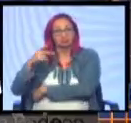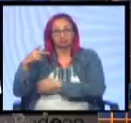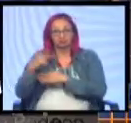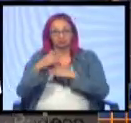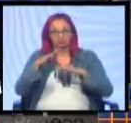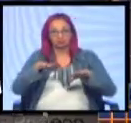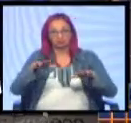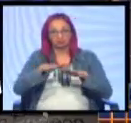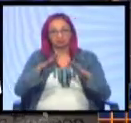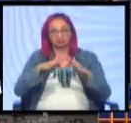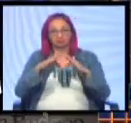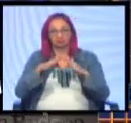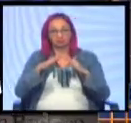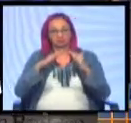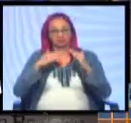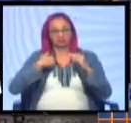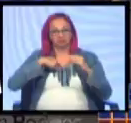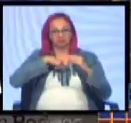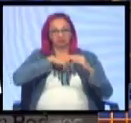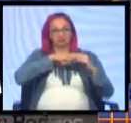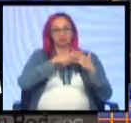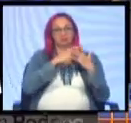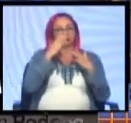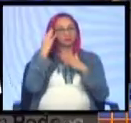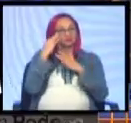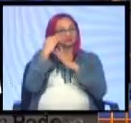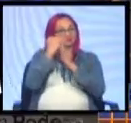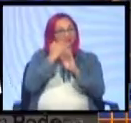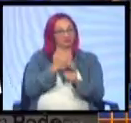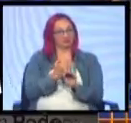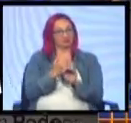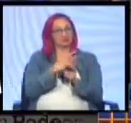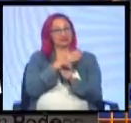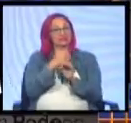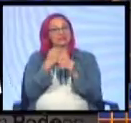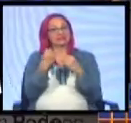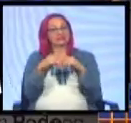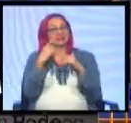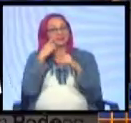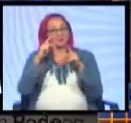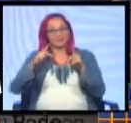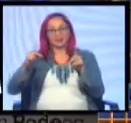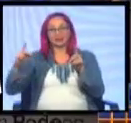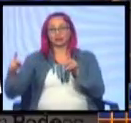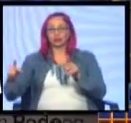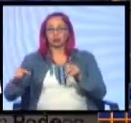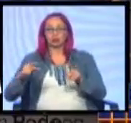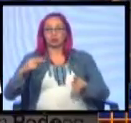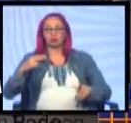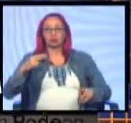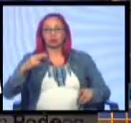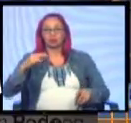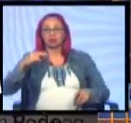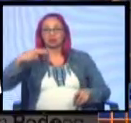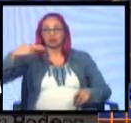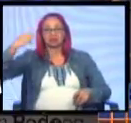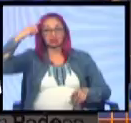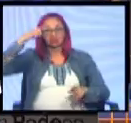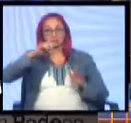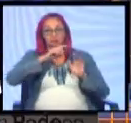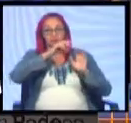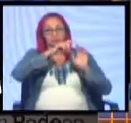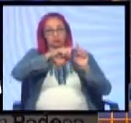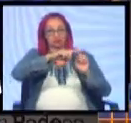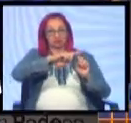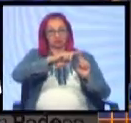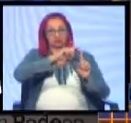programas. Casa Hogar Nuestra Señora, dice, del Carmen, que es para personas VIH, sí, dice, positivo,